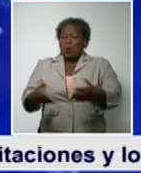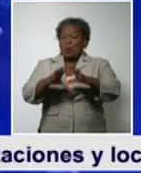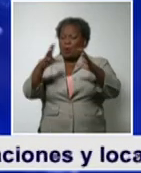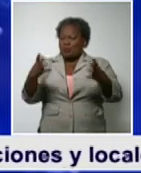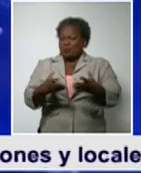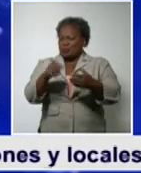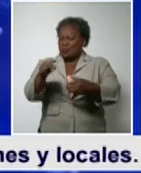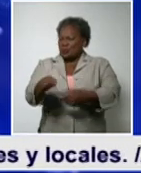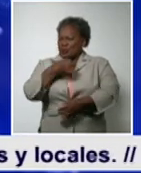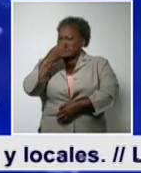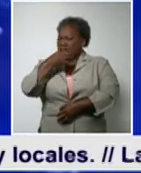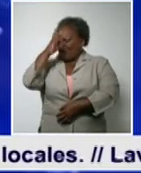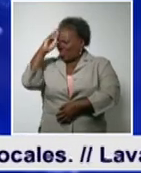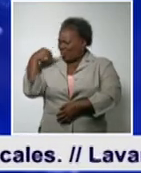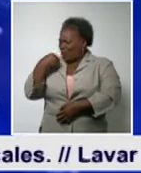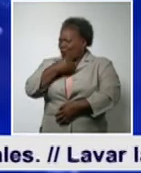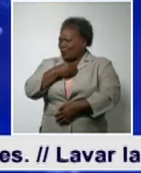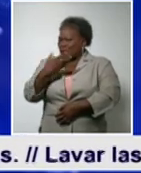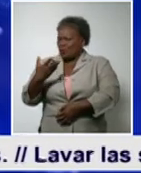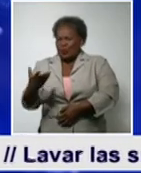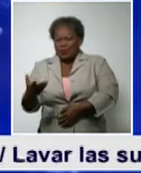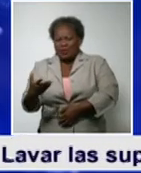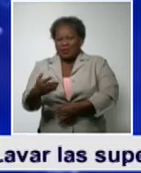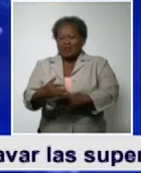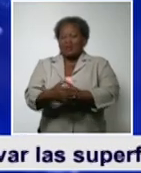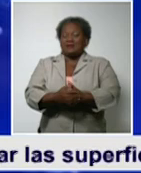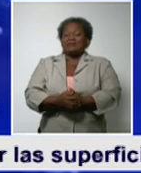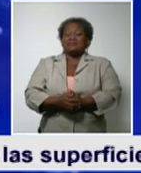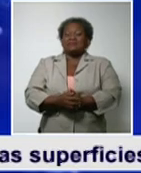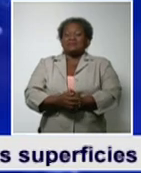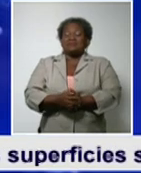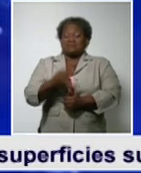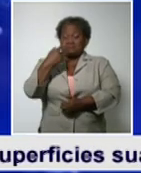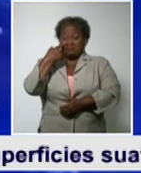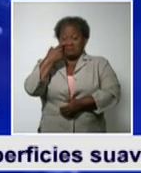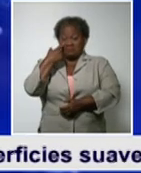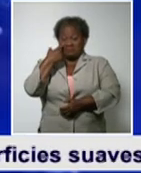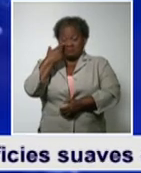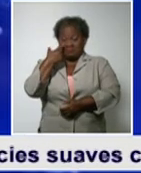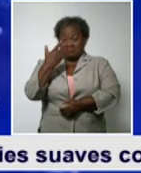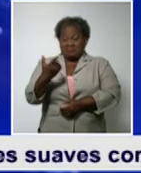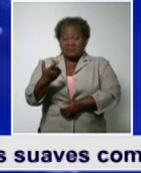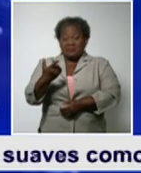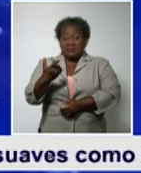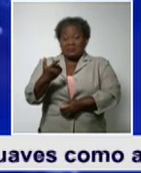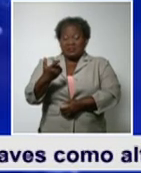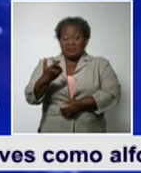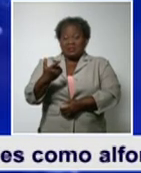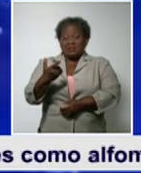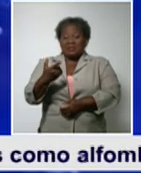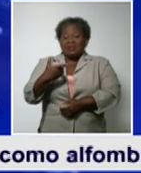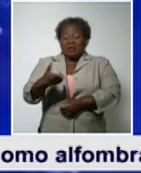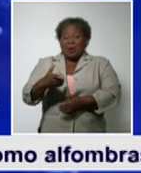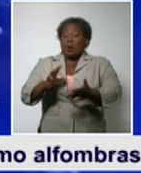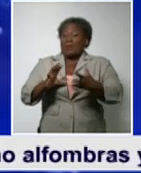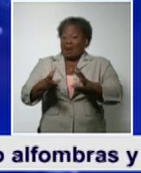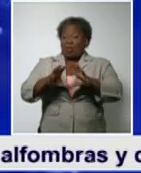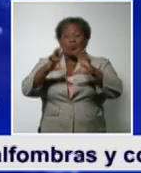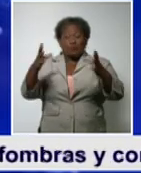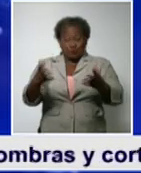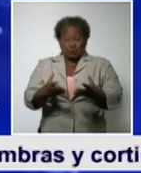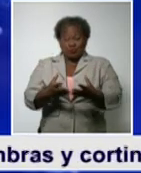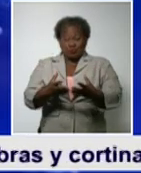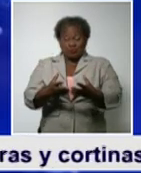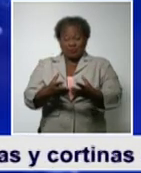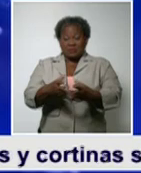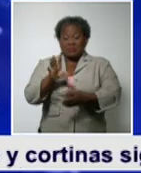Durán? Mejía, todavía complejo. Se sigue hablando de una